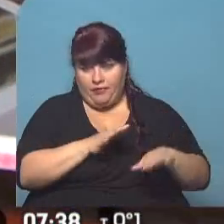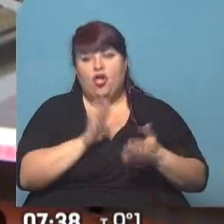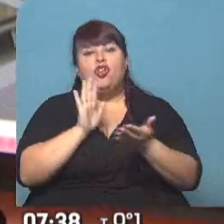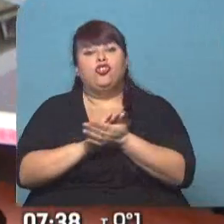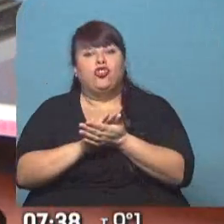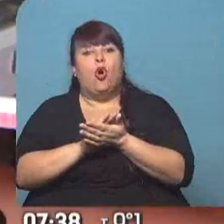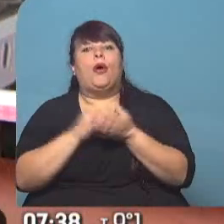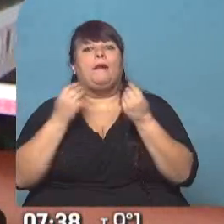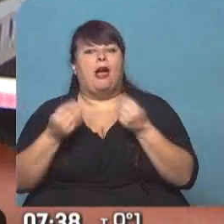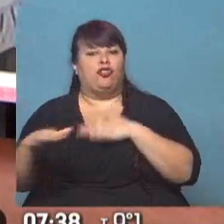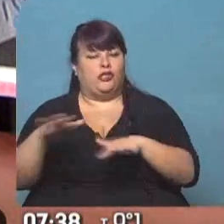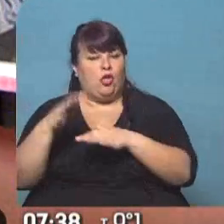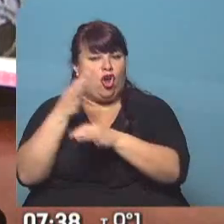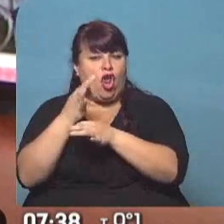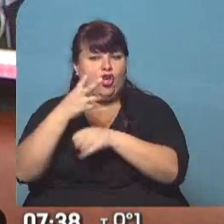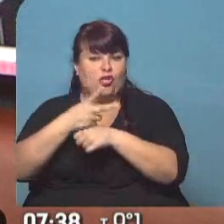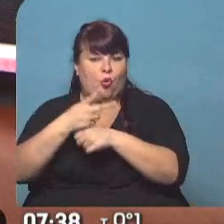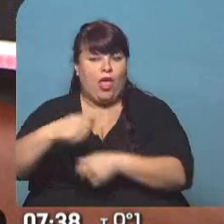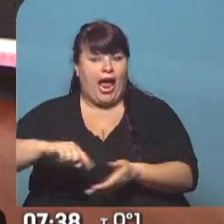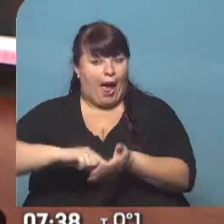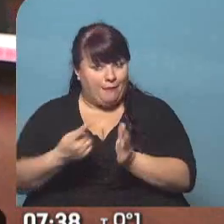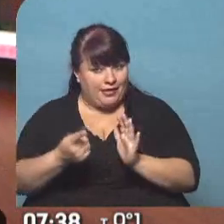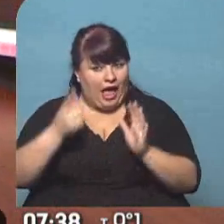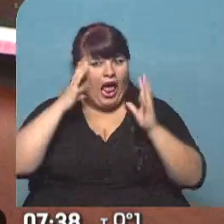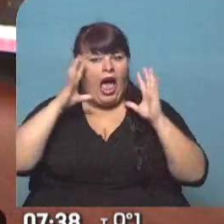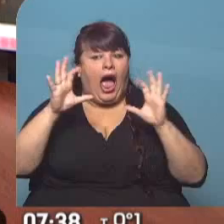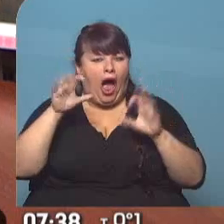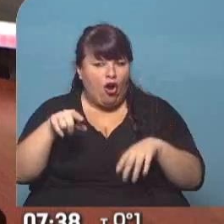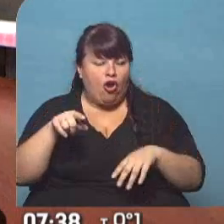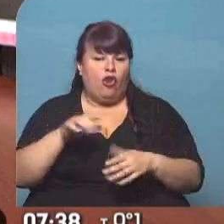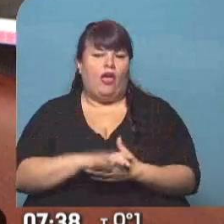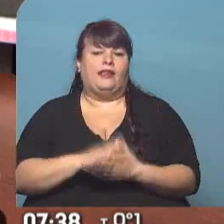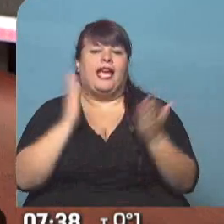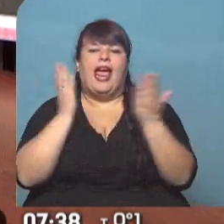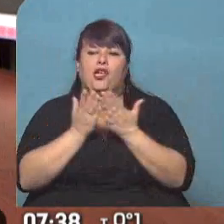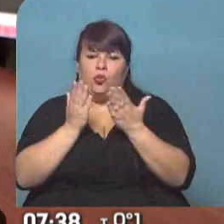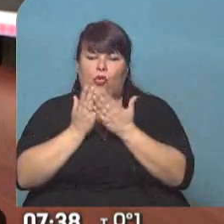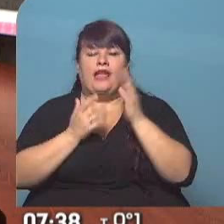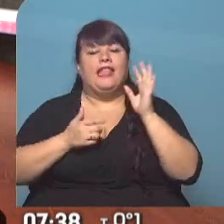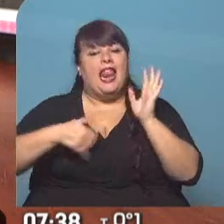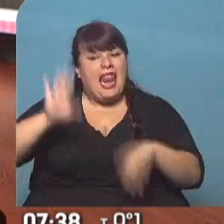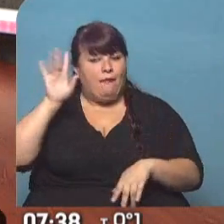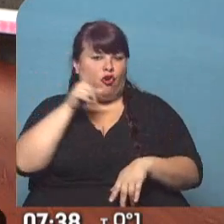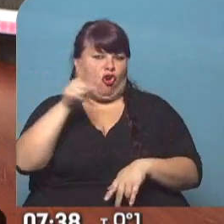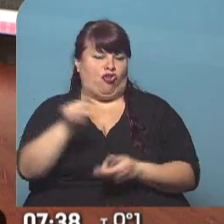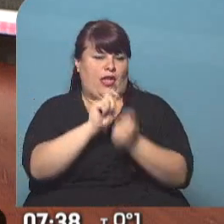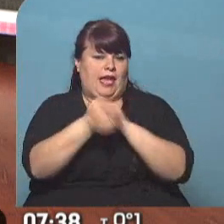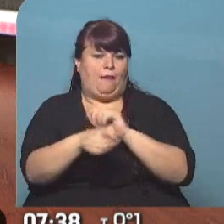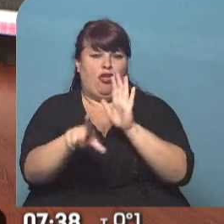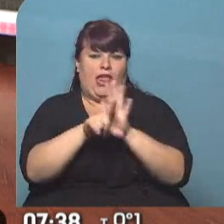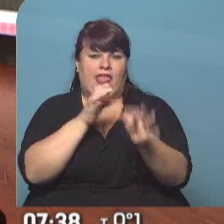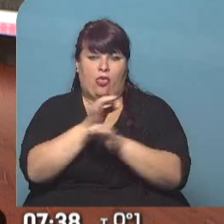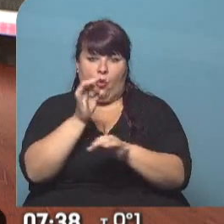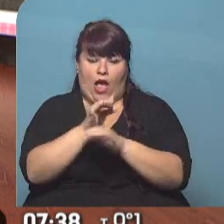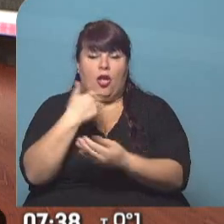Hablando de repercusiones, situación de los colegios secundarios en la ciudad de Buenos Aires, recordemos, los estudiantes, la mayoría de ellos se opone a una reforma